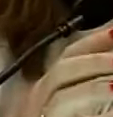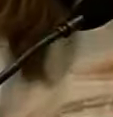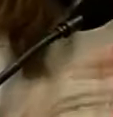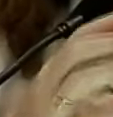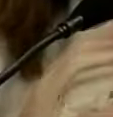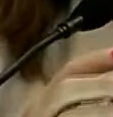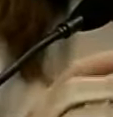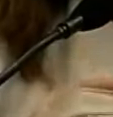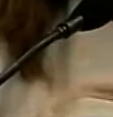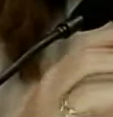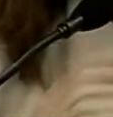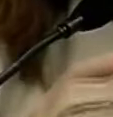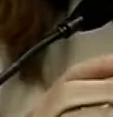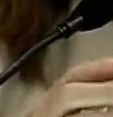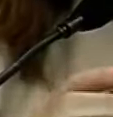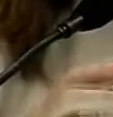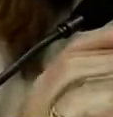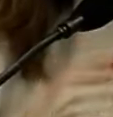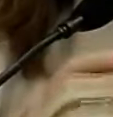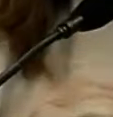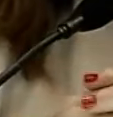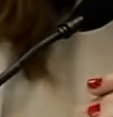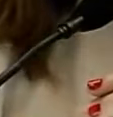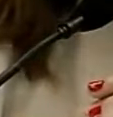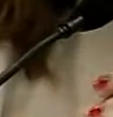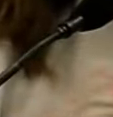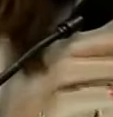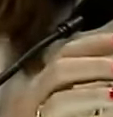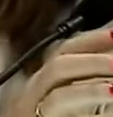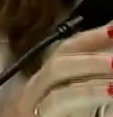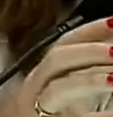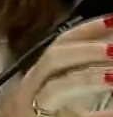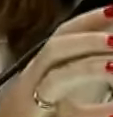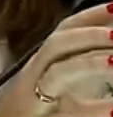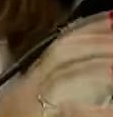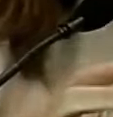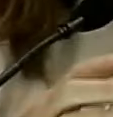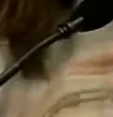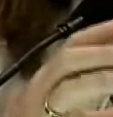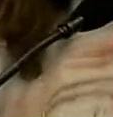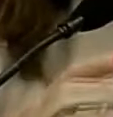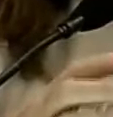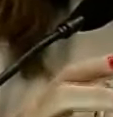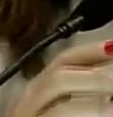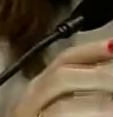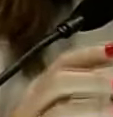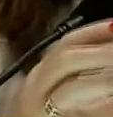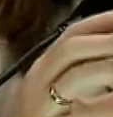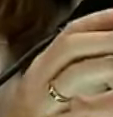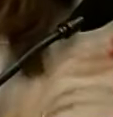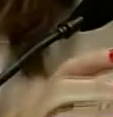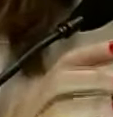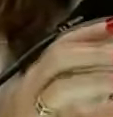hoy polirrubro que manejan las bandas en Rosario. Los cordones en las